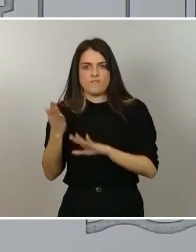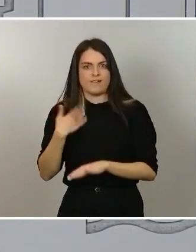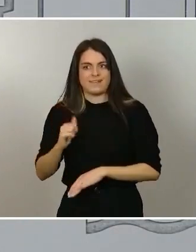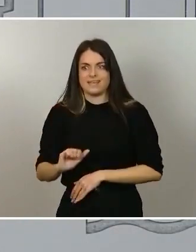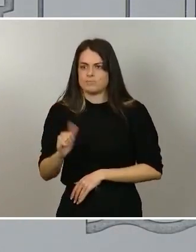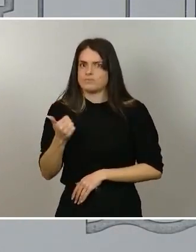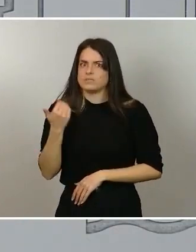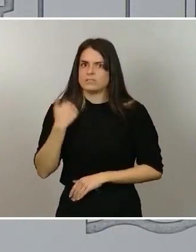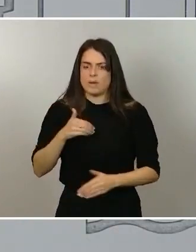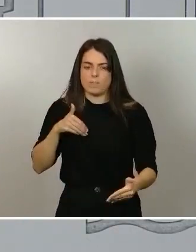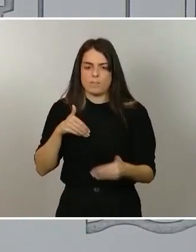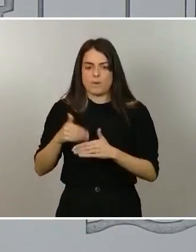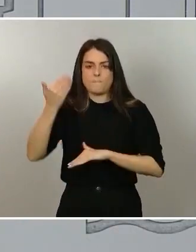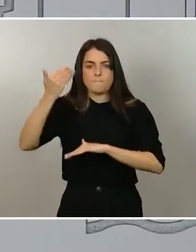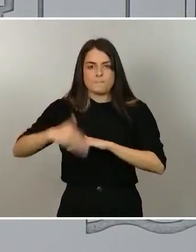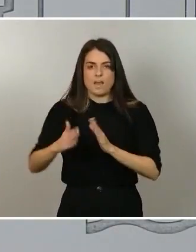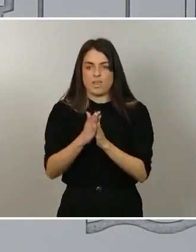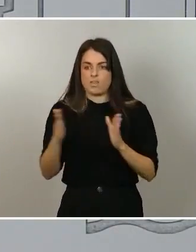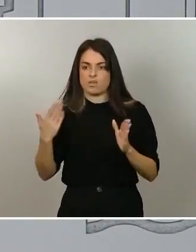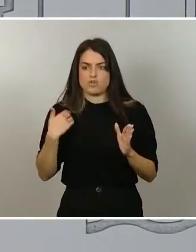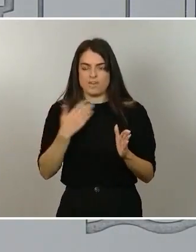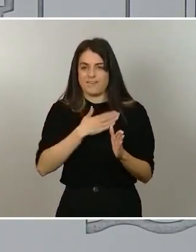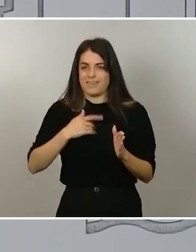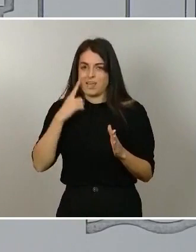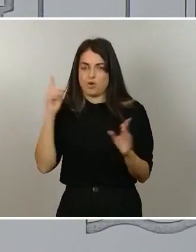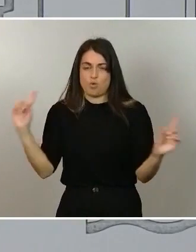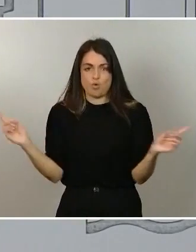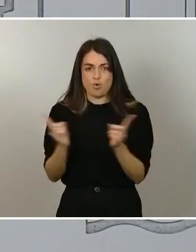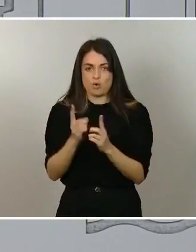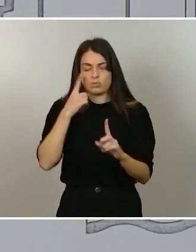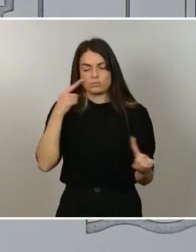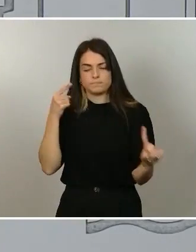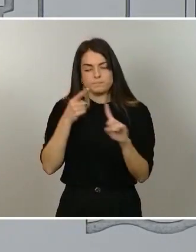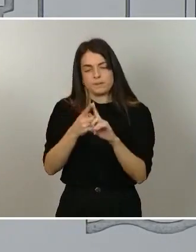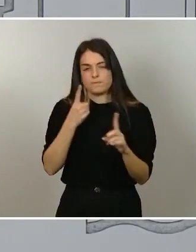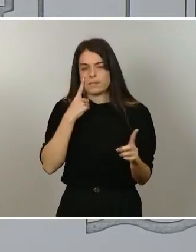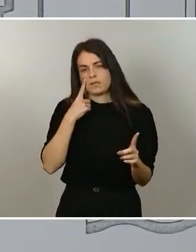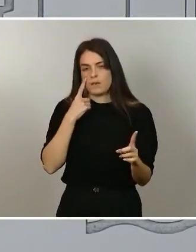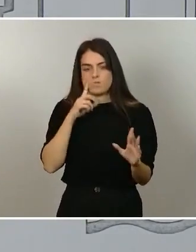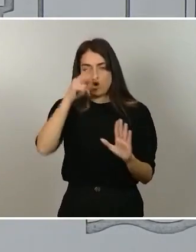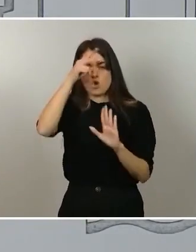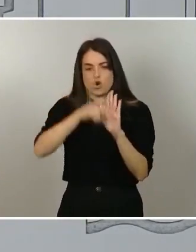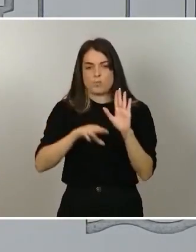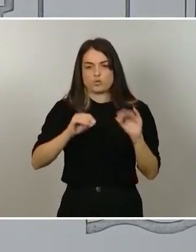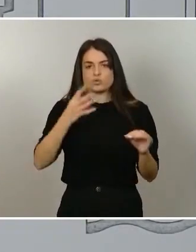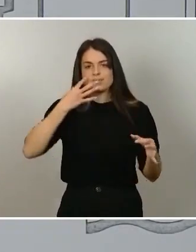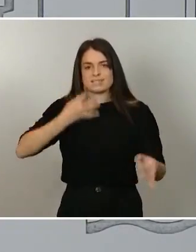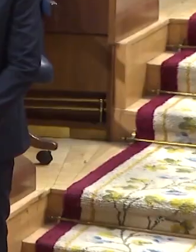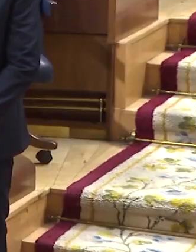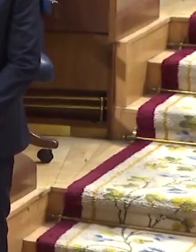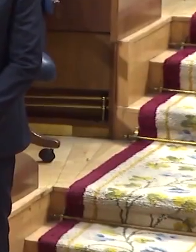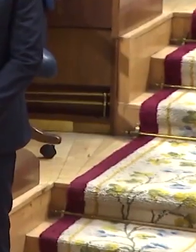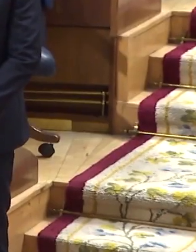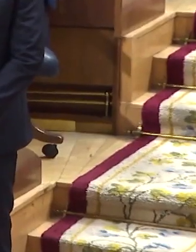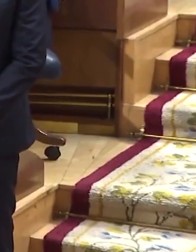plazo de tiempo lo más breve posible, pero siempre vigilaremos por la seguridad de las normas. Lo hemos dicho con esta y lo decimos con otra.